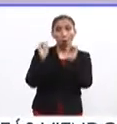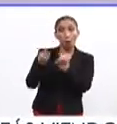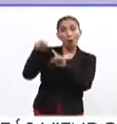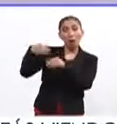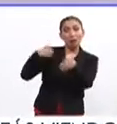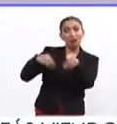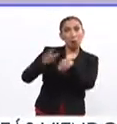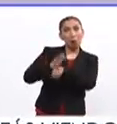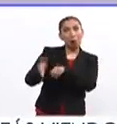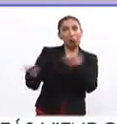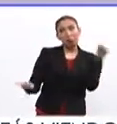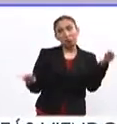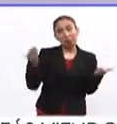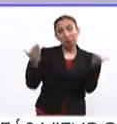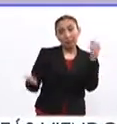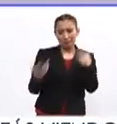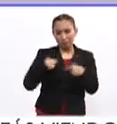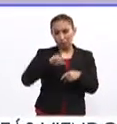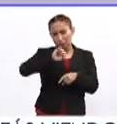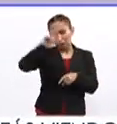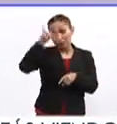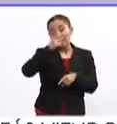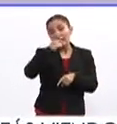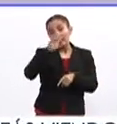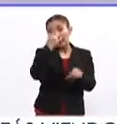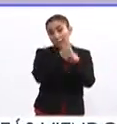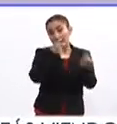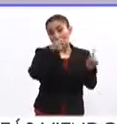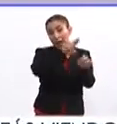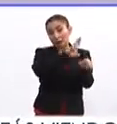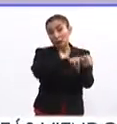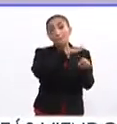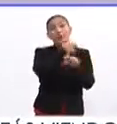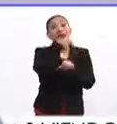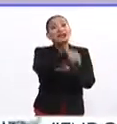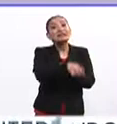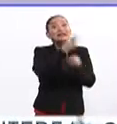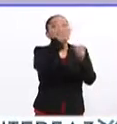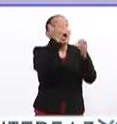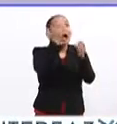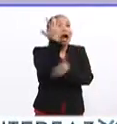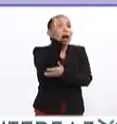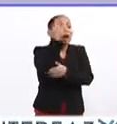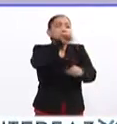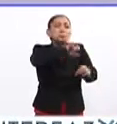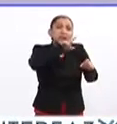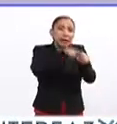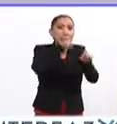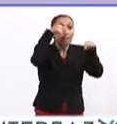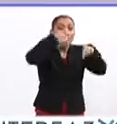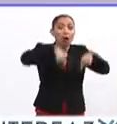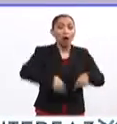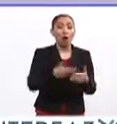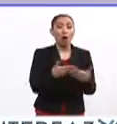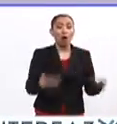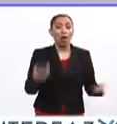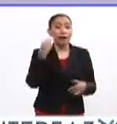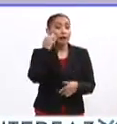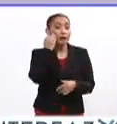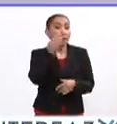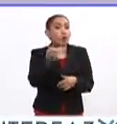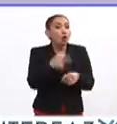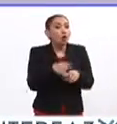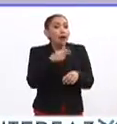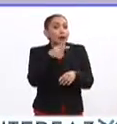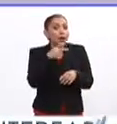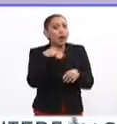uno de plástico. Los especialistas destacan la primera opción porque se trata de árboles sembrados específicamente para este fin,